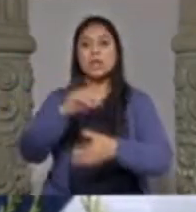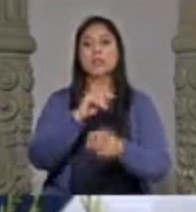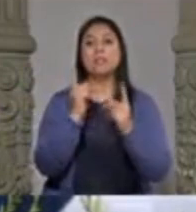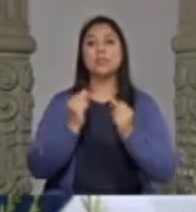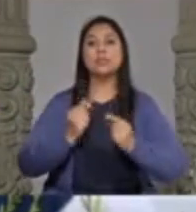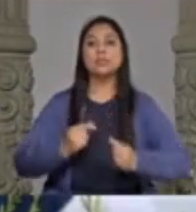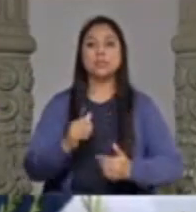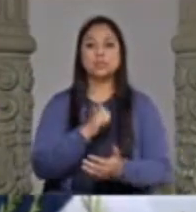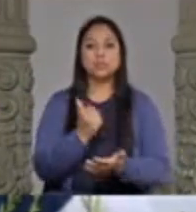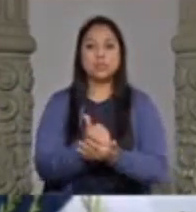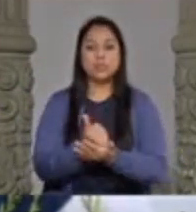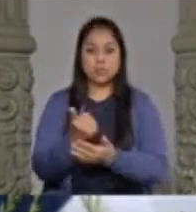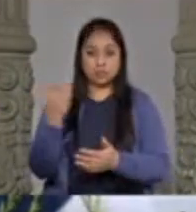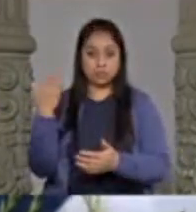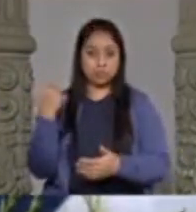por el Congreso.